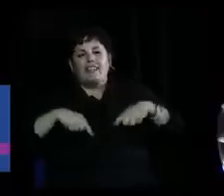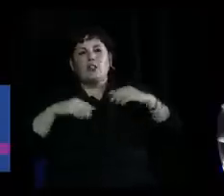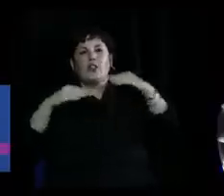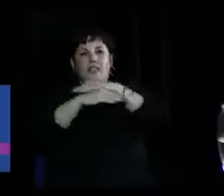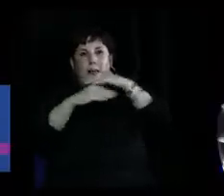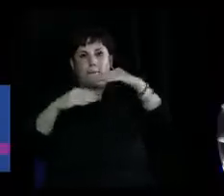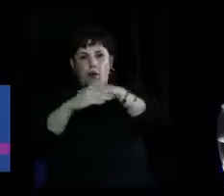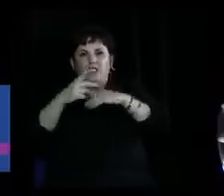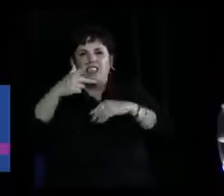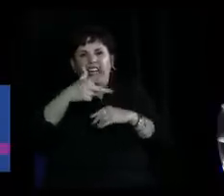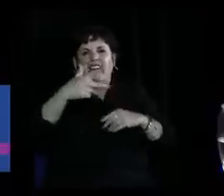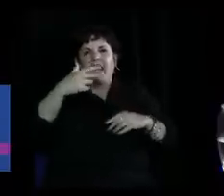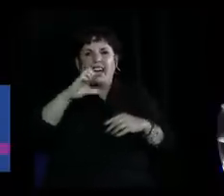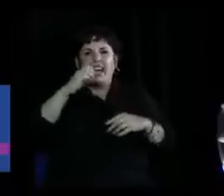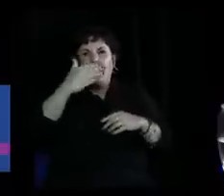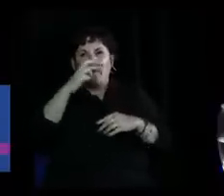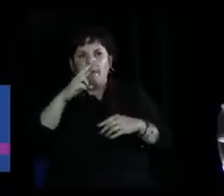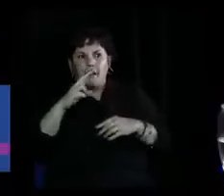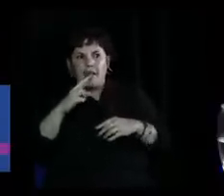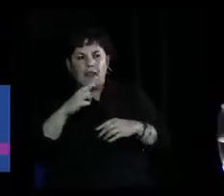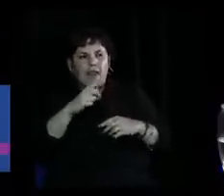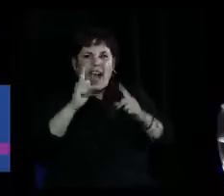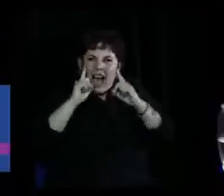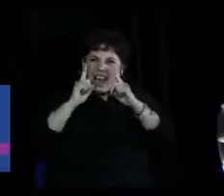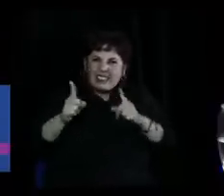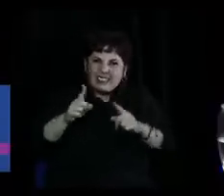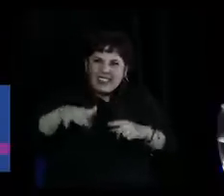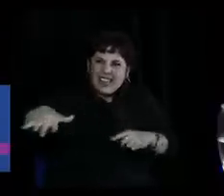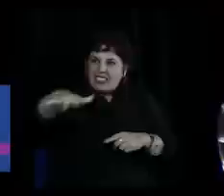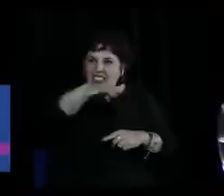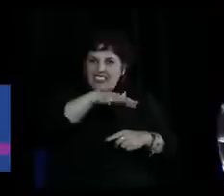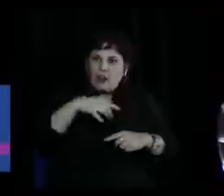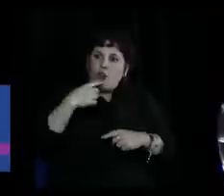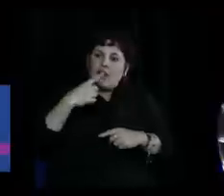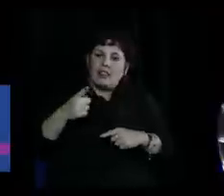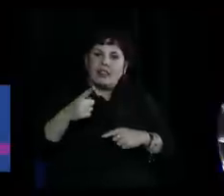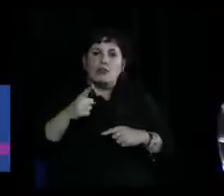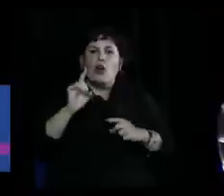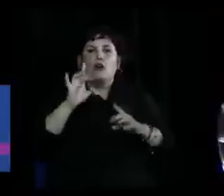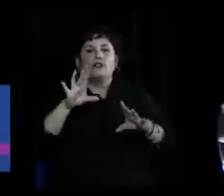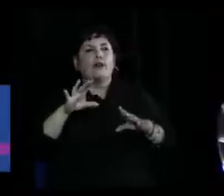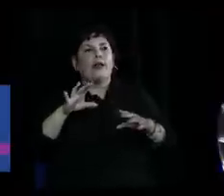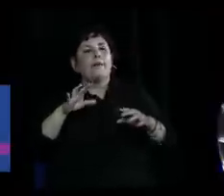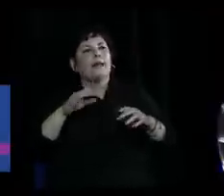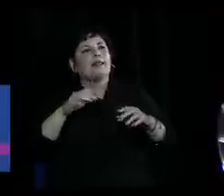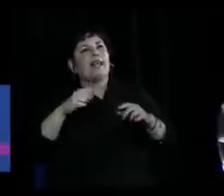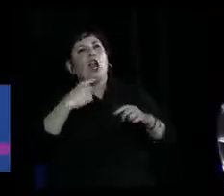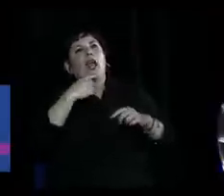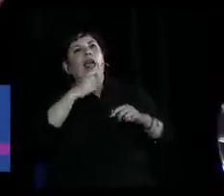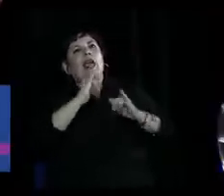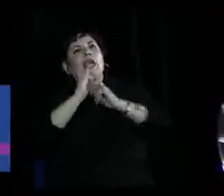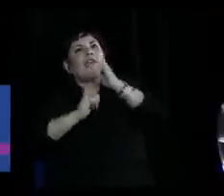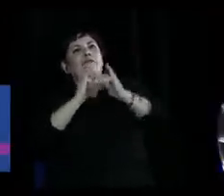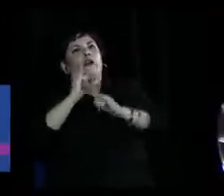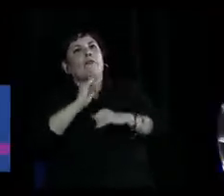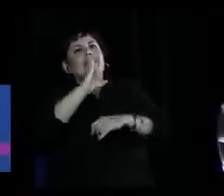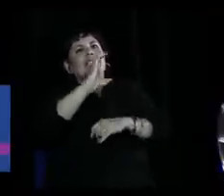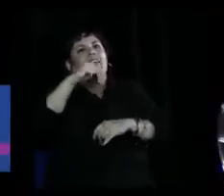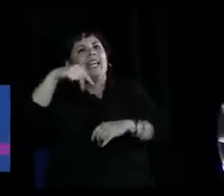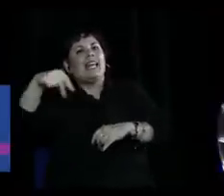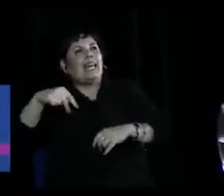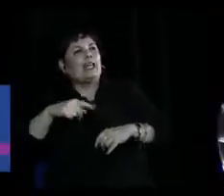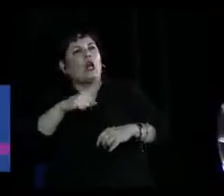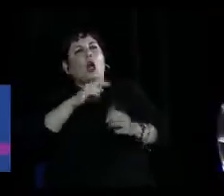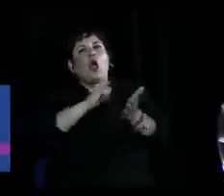Transporte, ¿está tomando en cuenta este tipo de cosas o está tomando en cuenta la tapa del New York Times o el informe de la CNN? Yo no sé a qué es